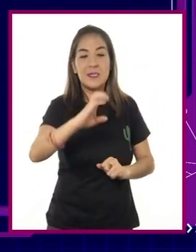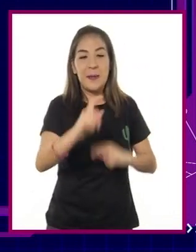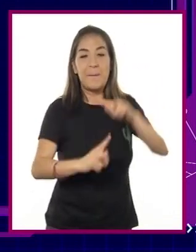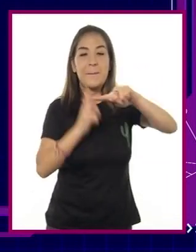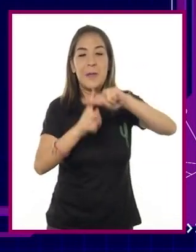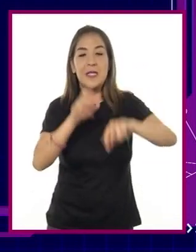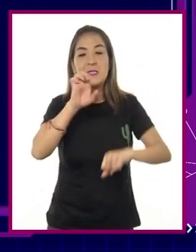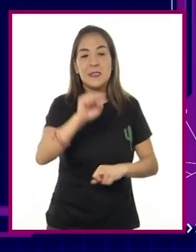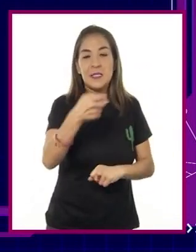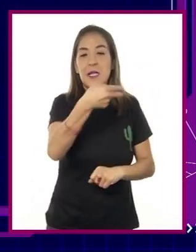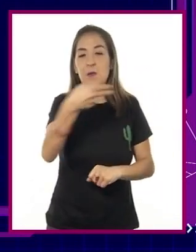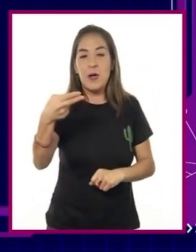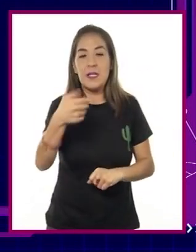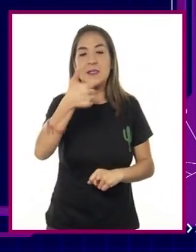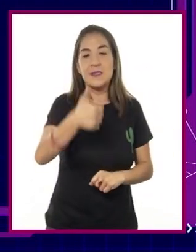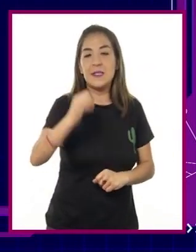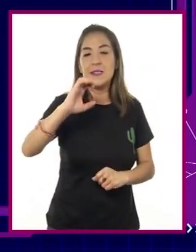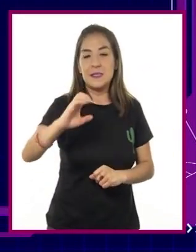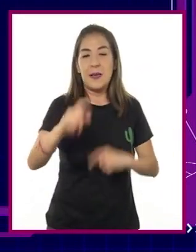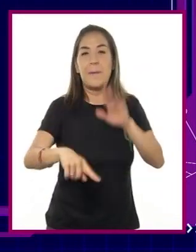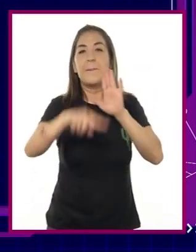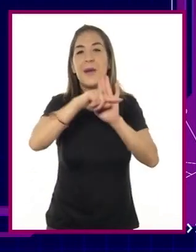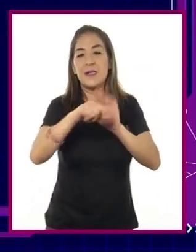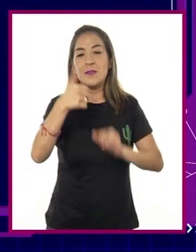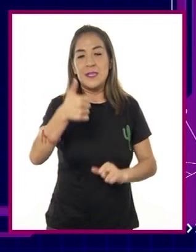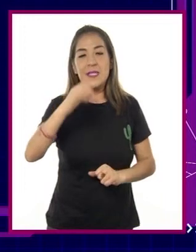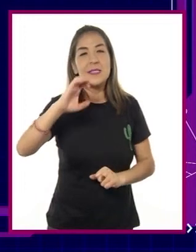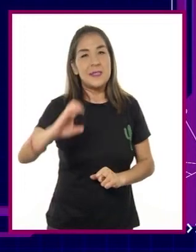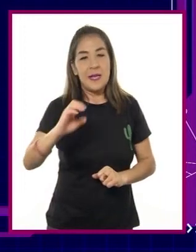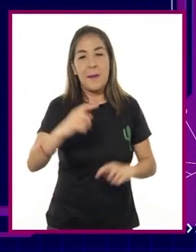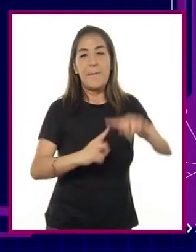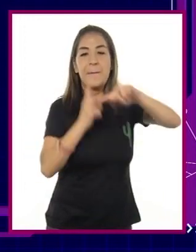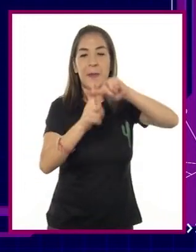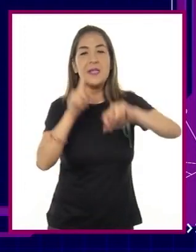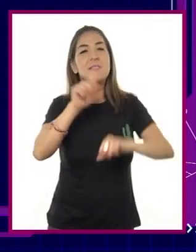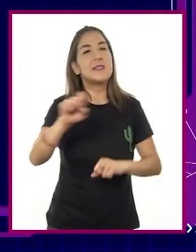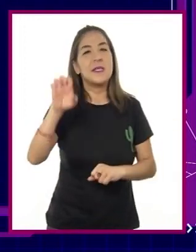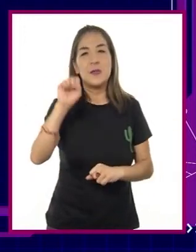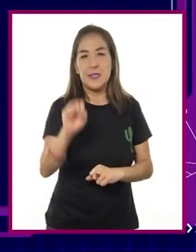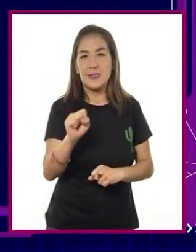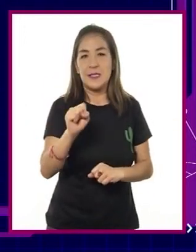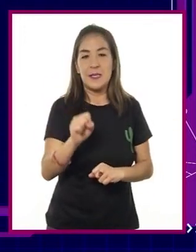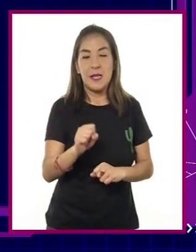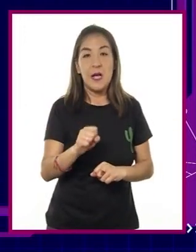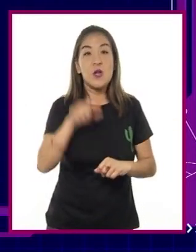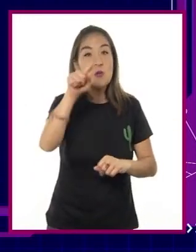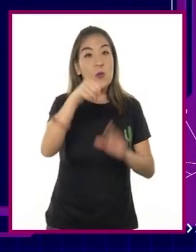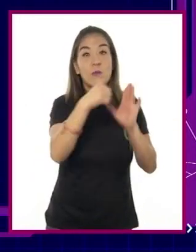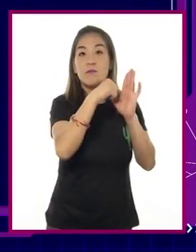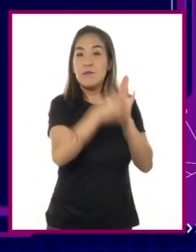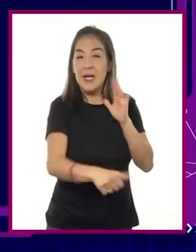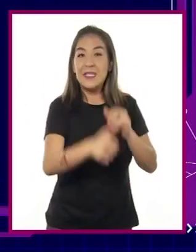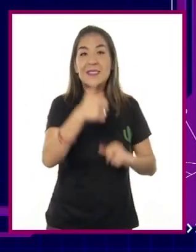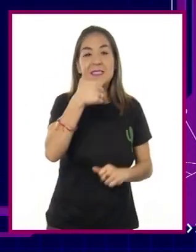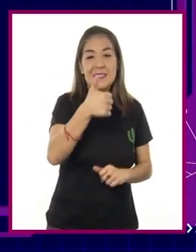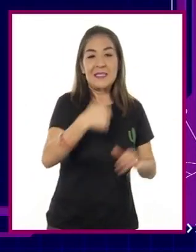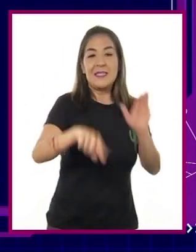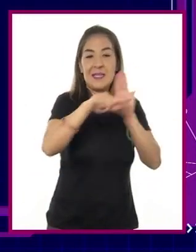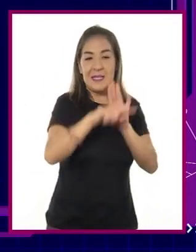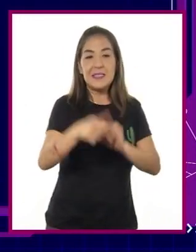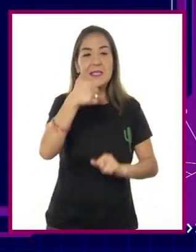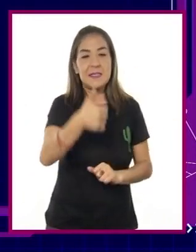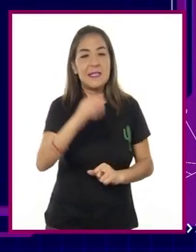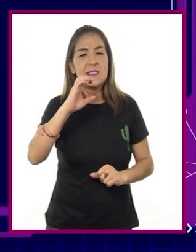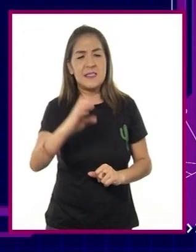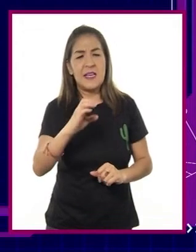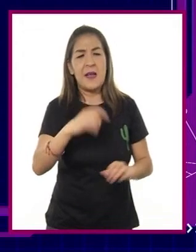más 60 igual a 6c menos 6c más 160. Al restar 6c menos 6c en